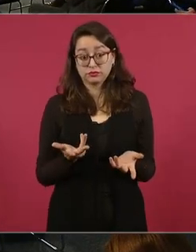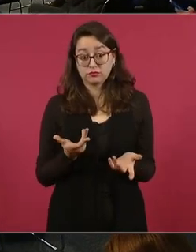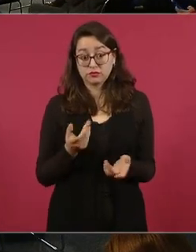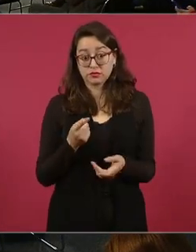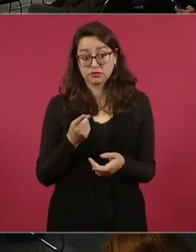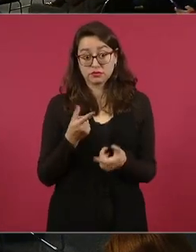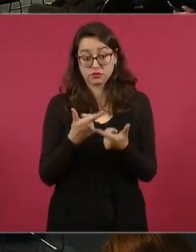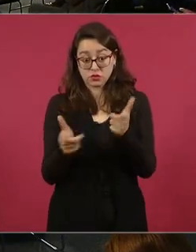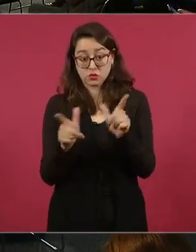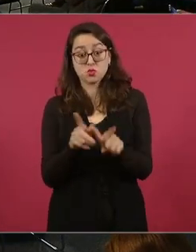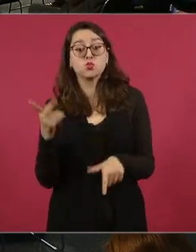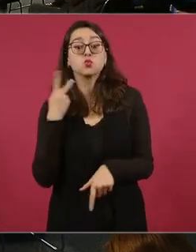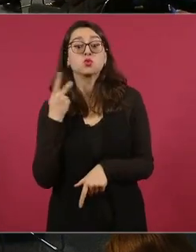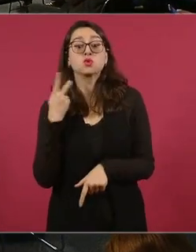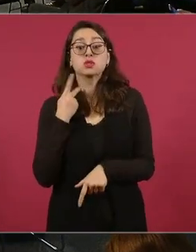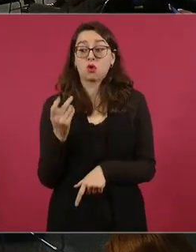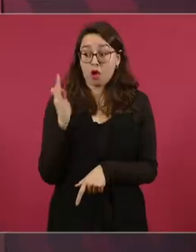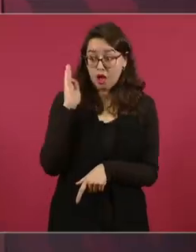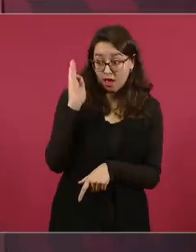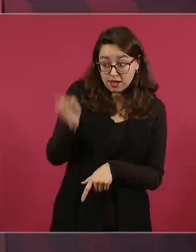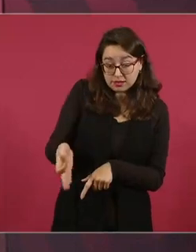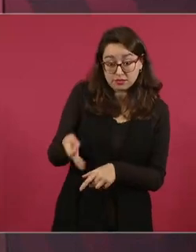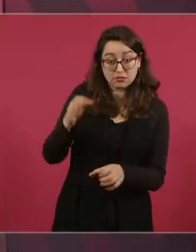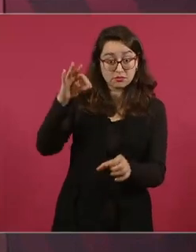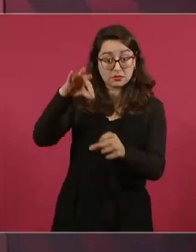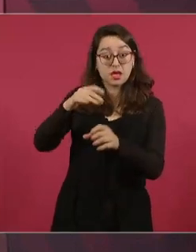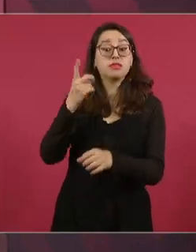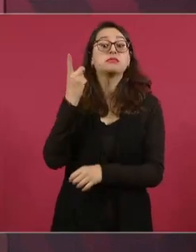propuesta y